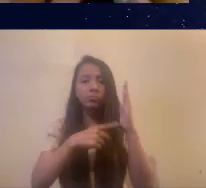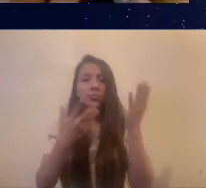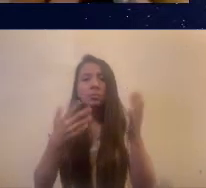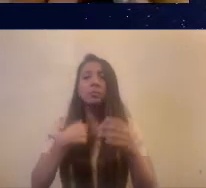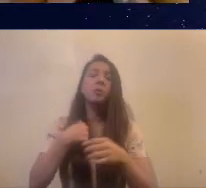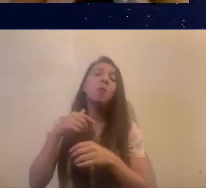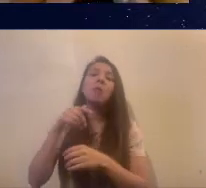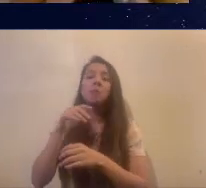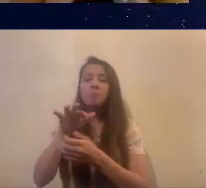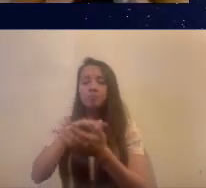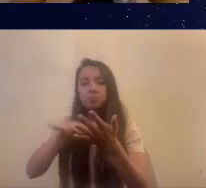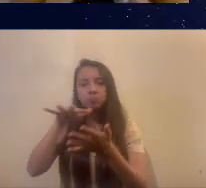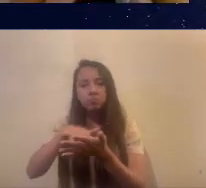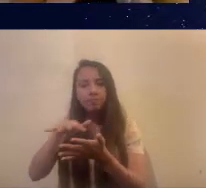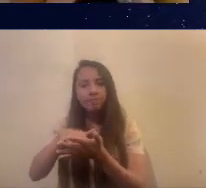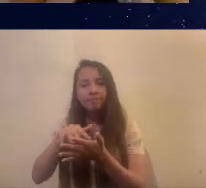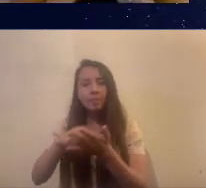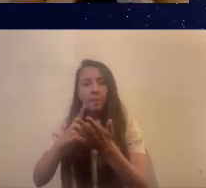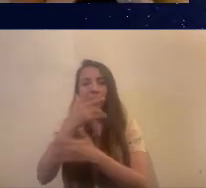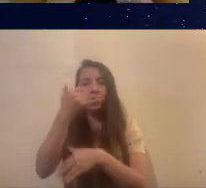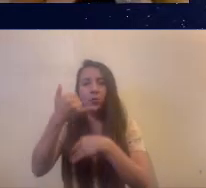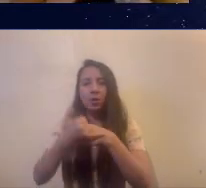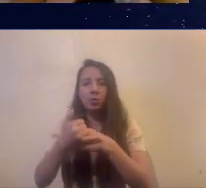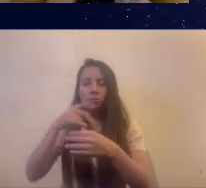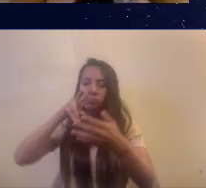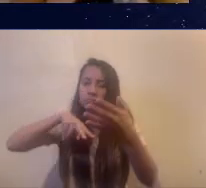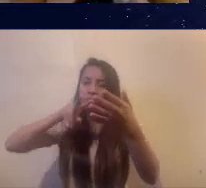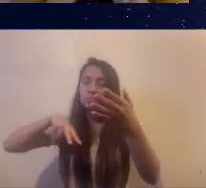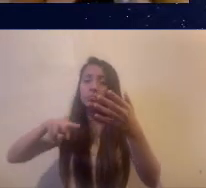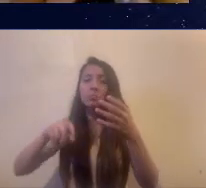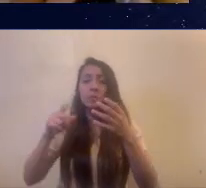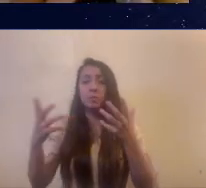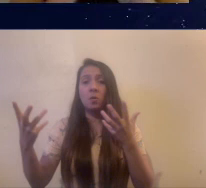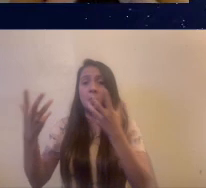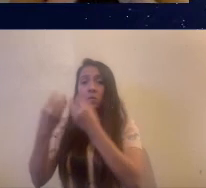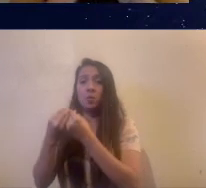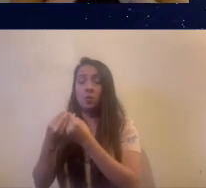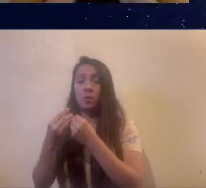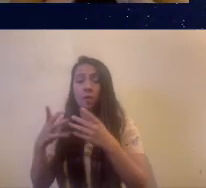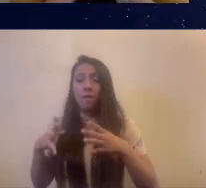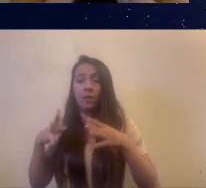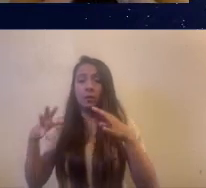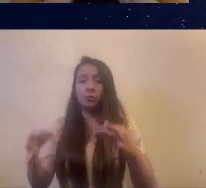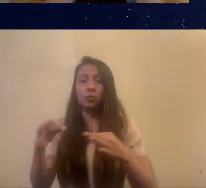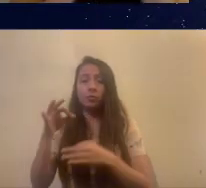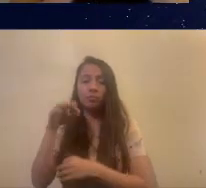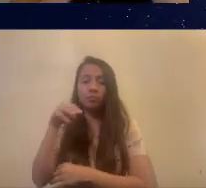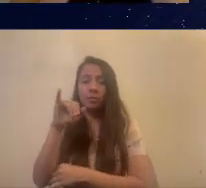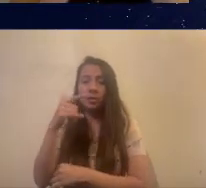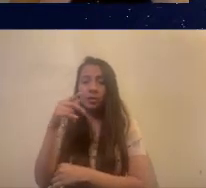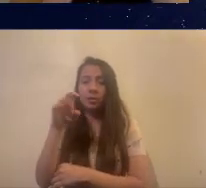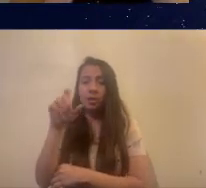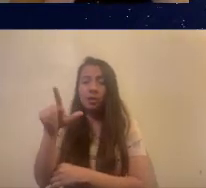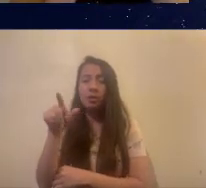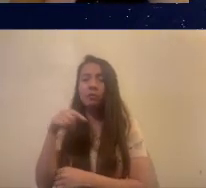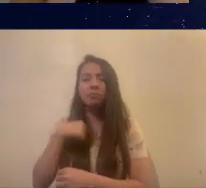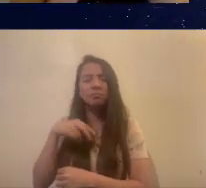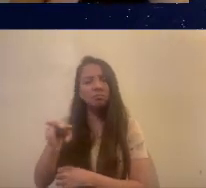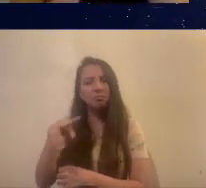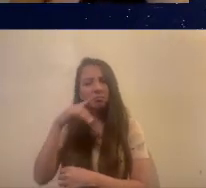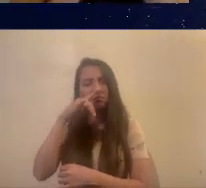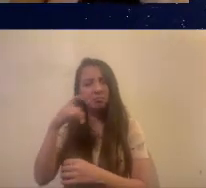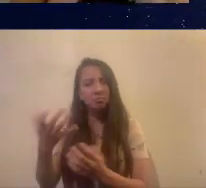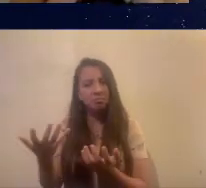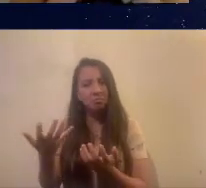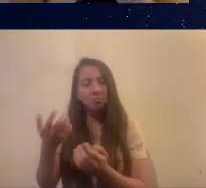yo leyendo anteriormente a la realización del proyecto que hicimos en conjunto con la gente de la Fundación Miguel Villo, me había